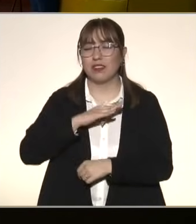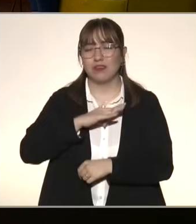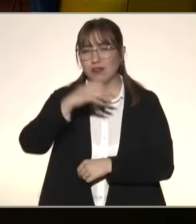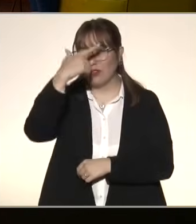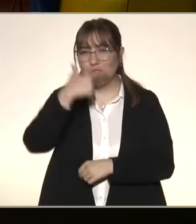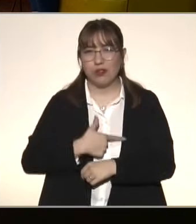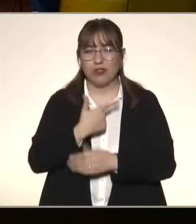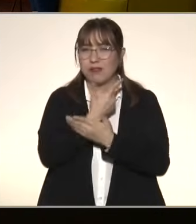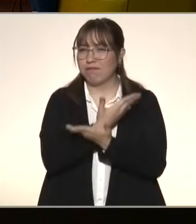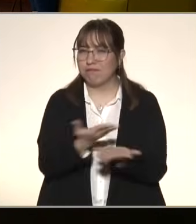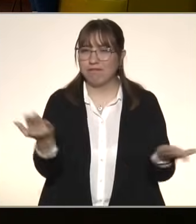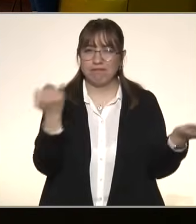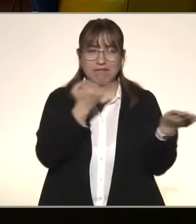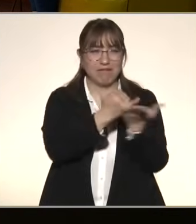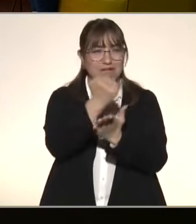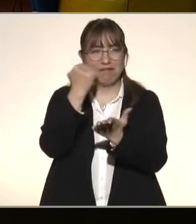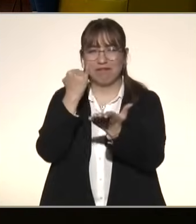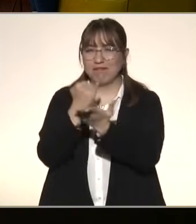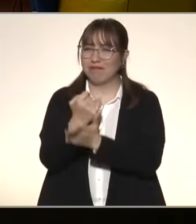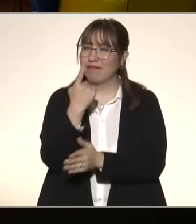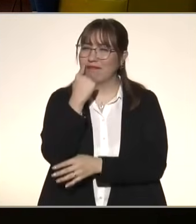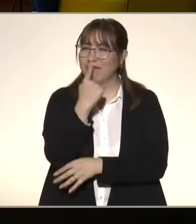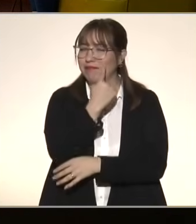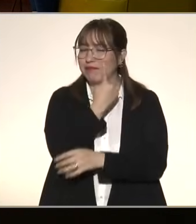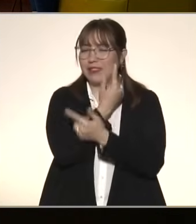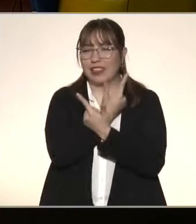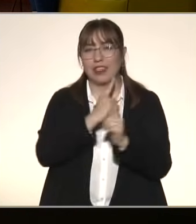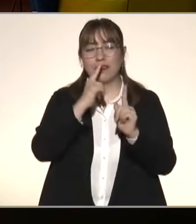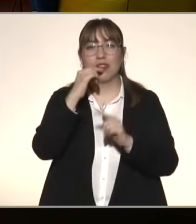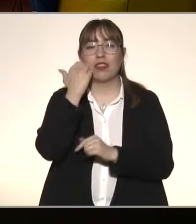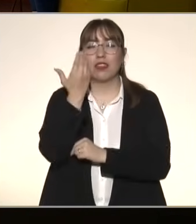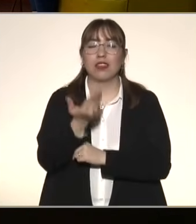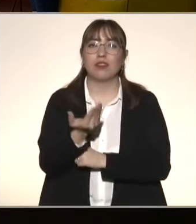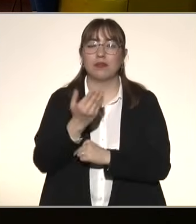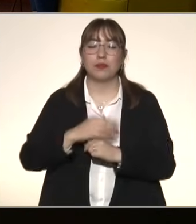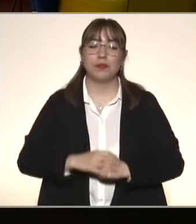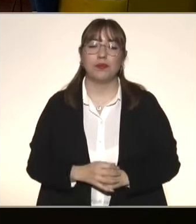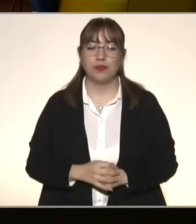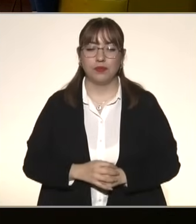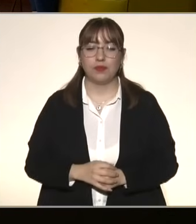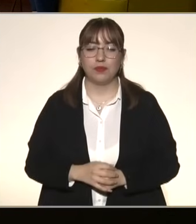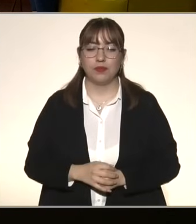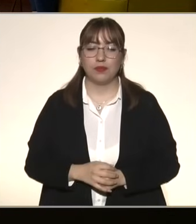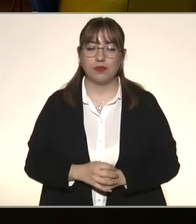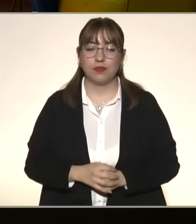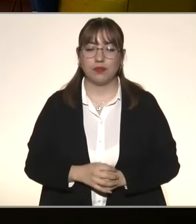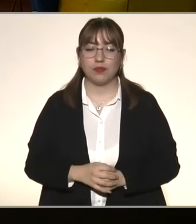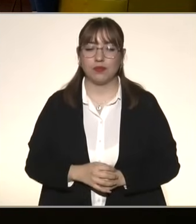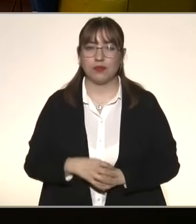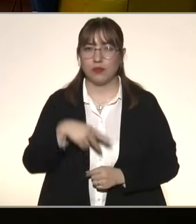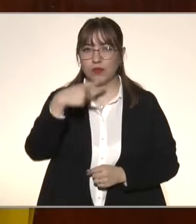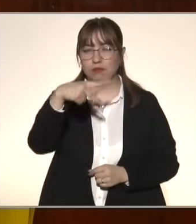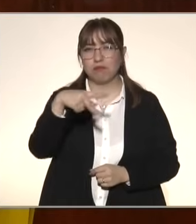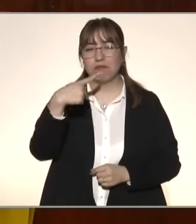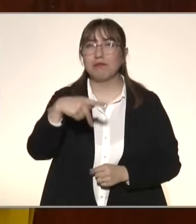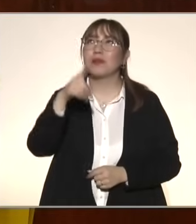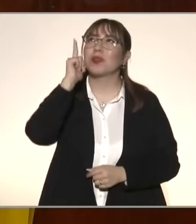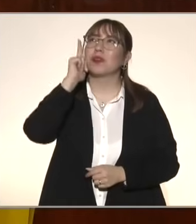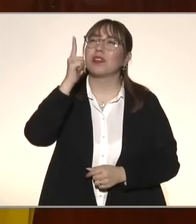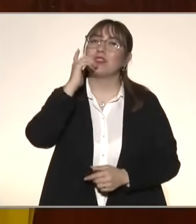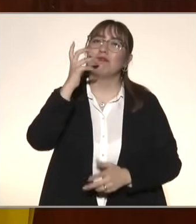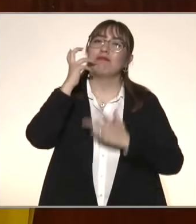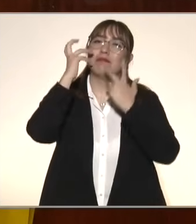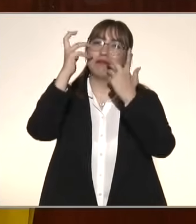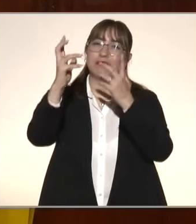la quieran pasar, como dijimos ahora, un día como lo quieran pasar, pero sobre todo pues que, bueno, sus expectativas se cumplan de cada uno